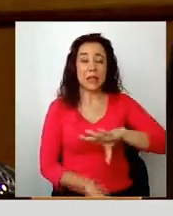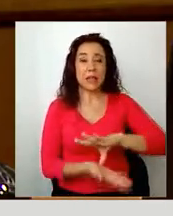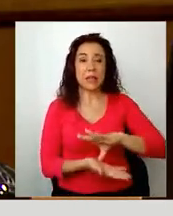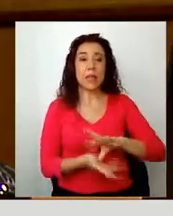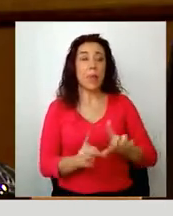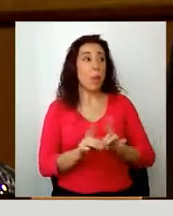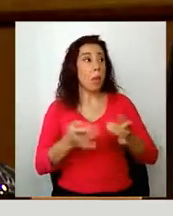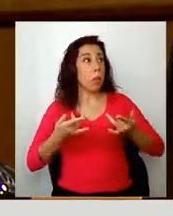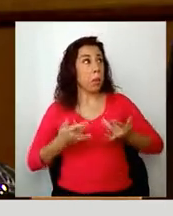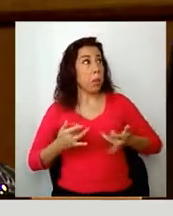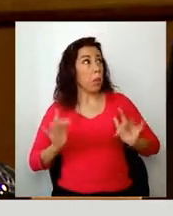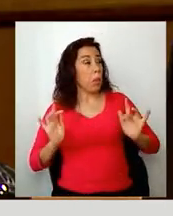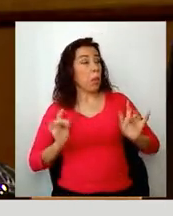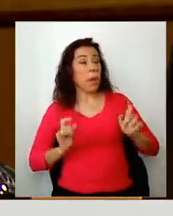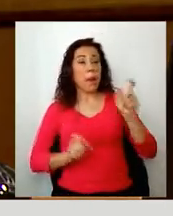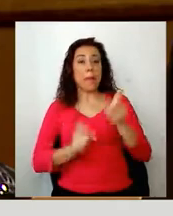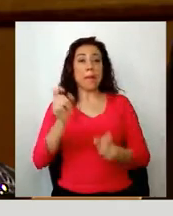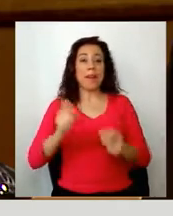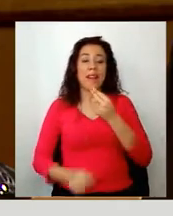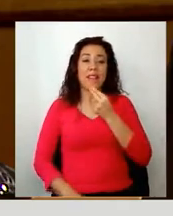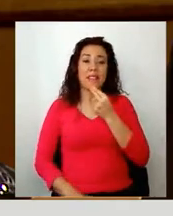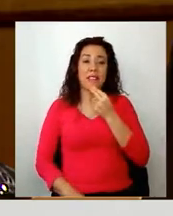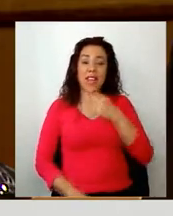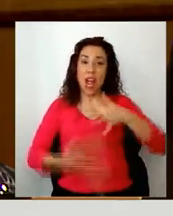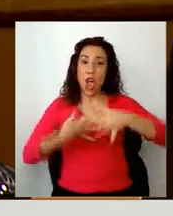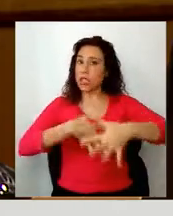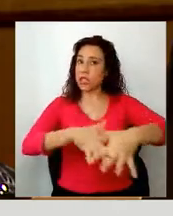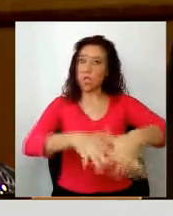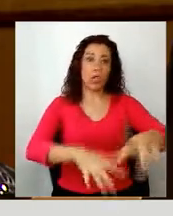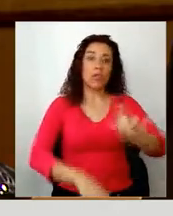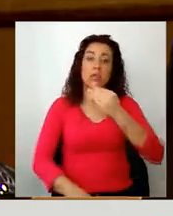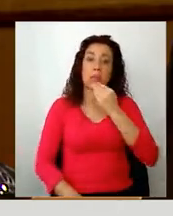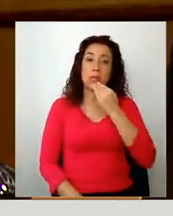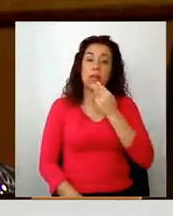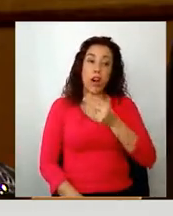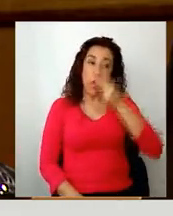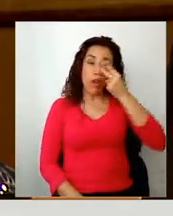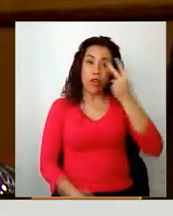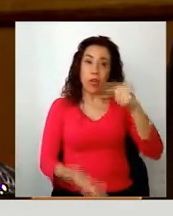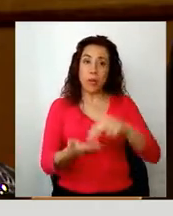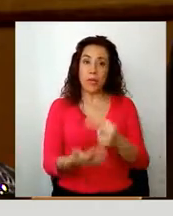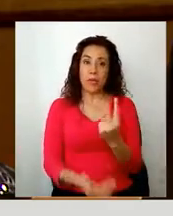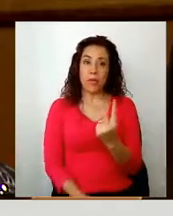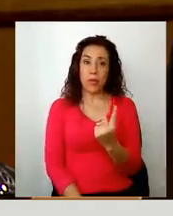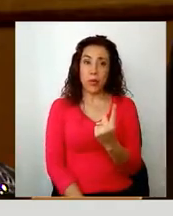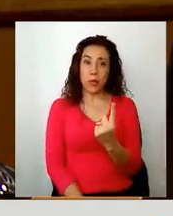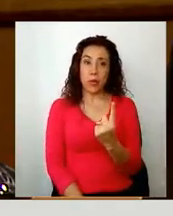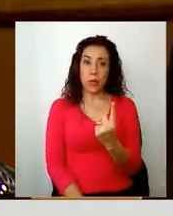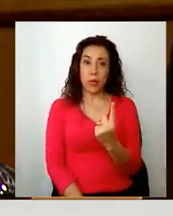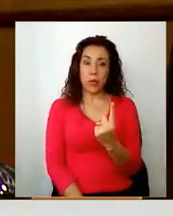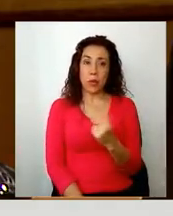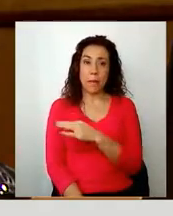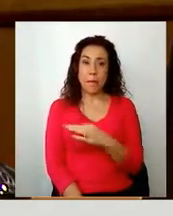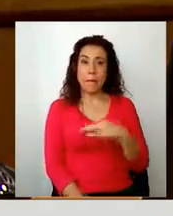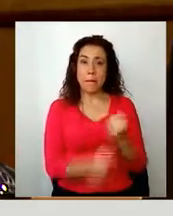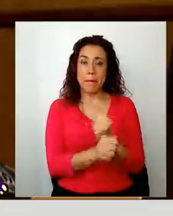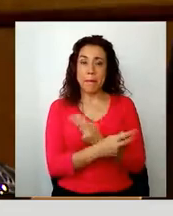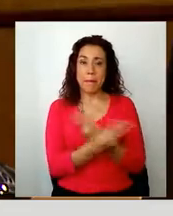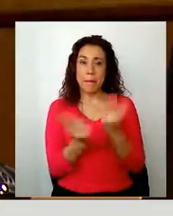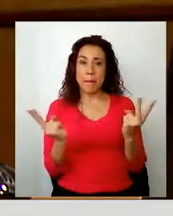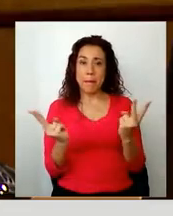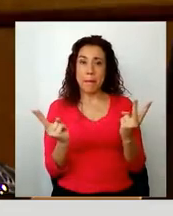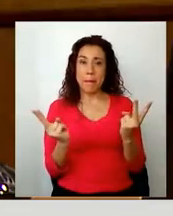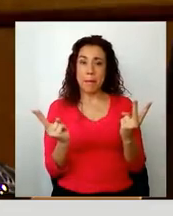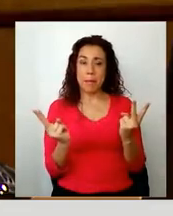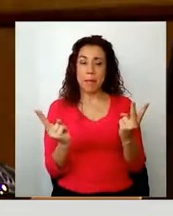somos de la región de los ríos en noviembre del 2021 el Ministerio de Obras Públicas decretó